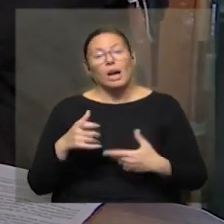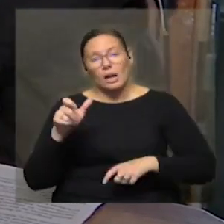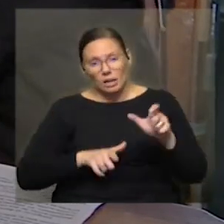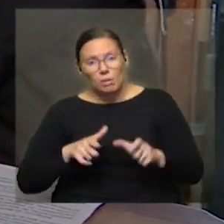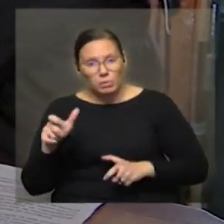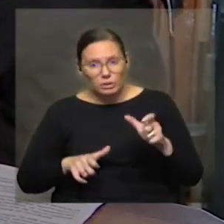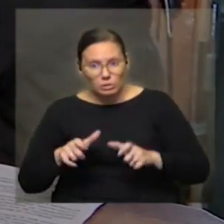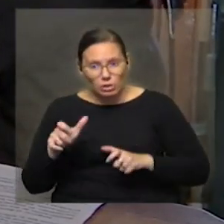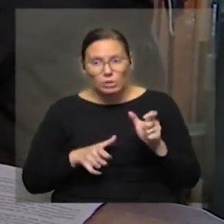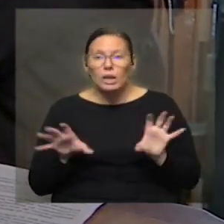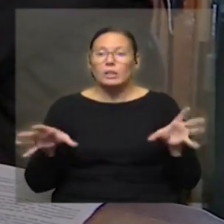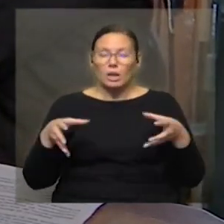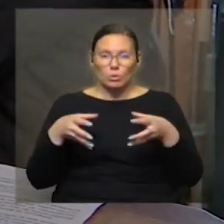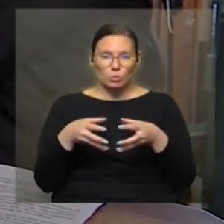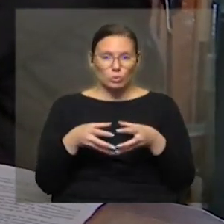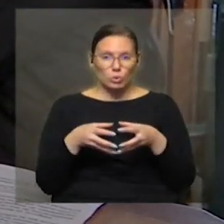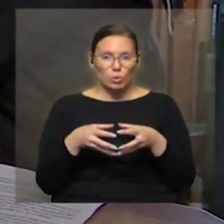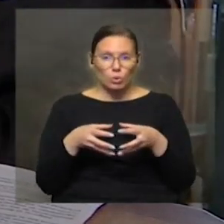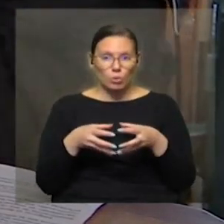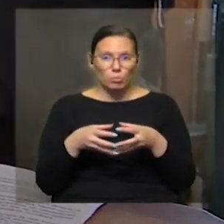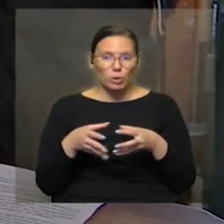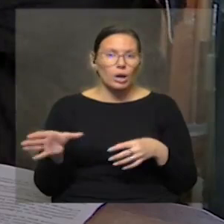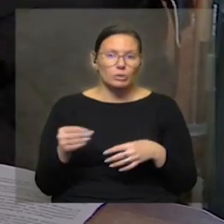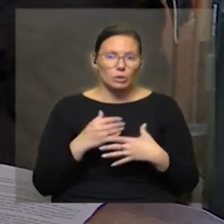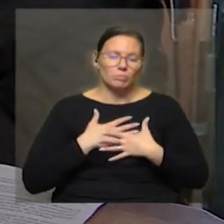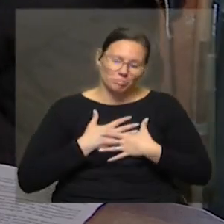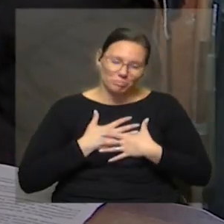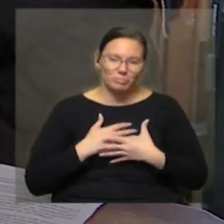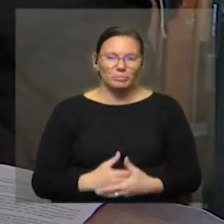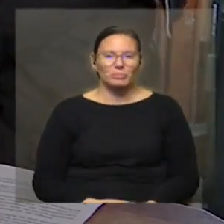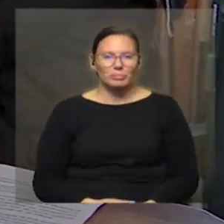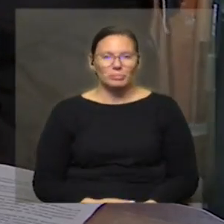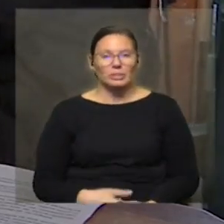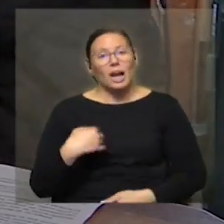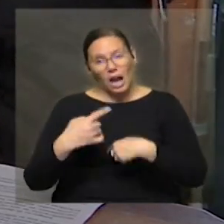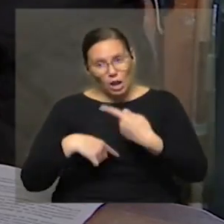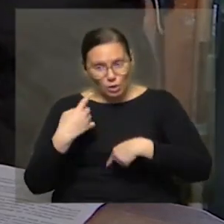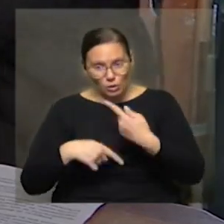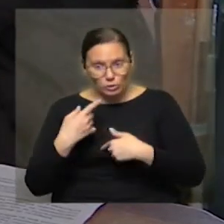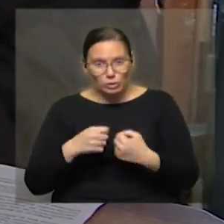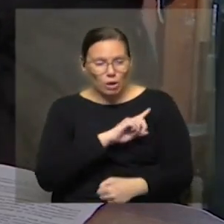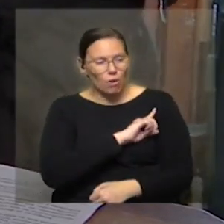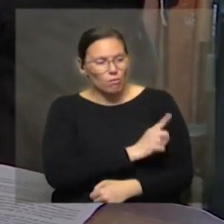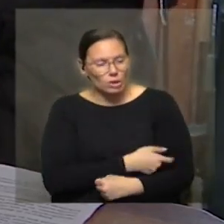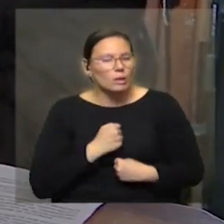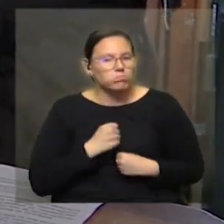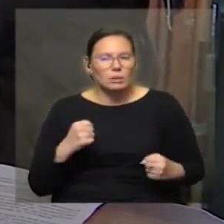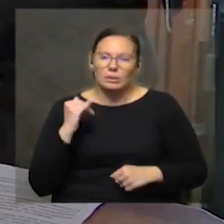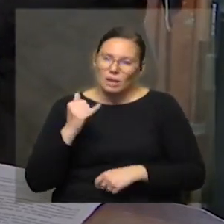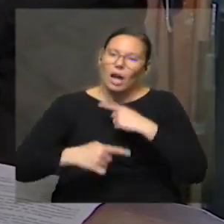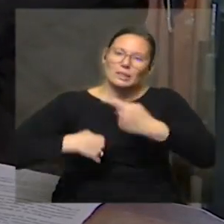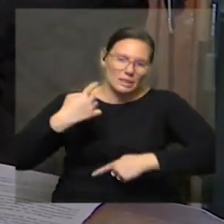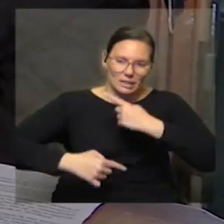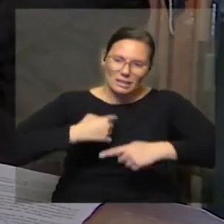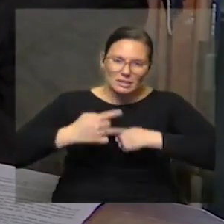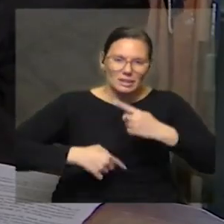gente y a los colectivos y todo. A seguir con toda la fuerza. Sí, a seguir.